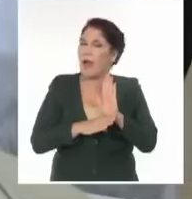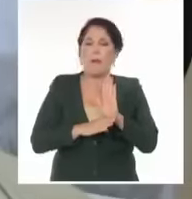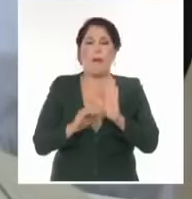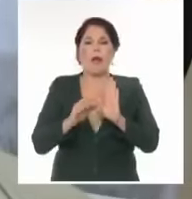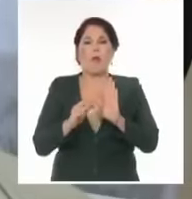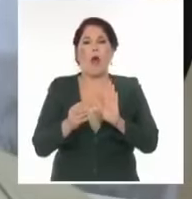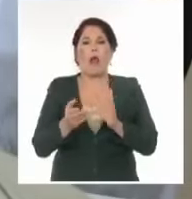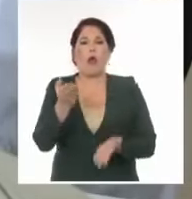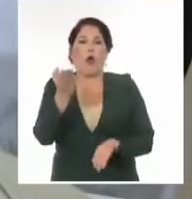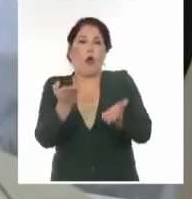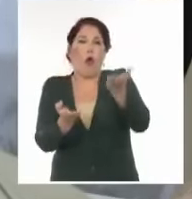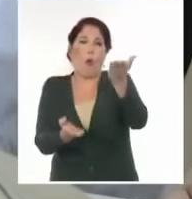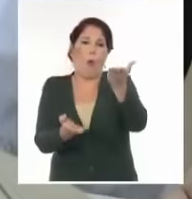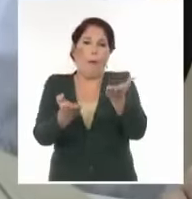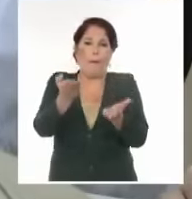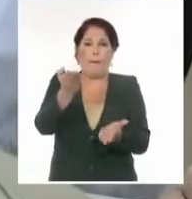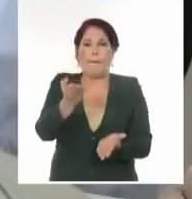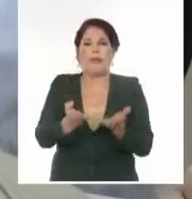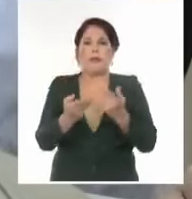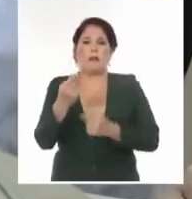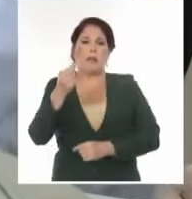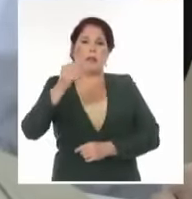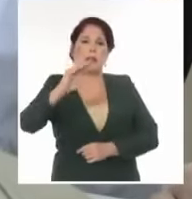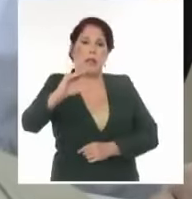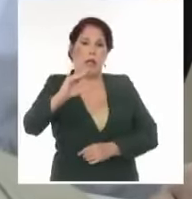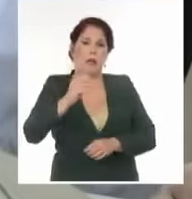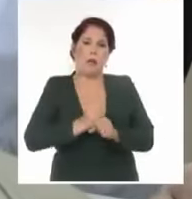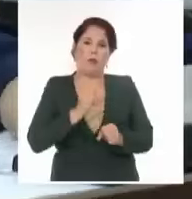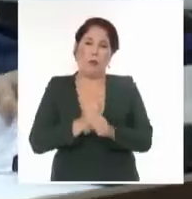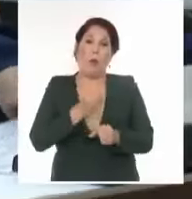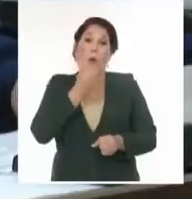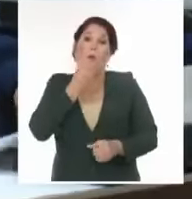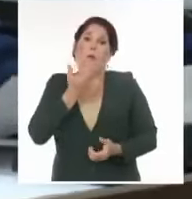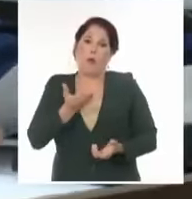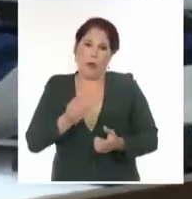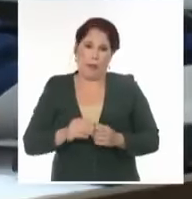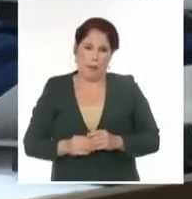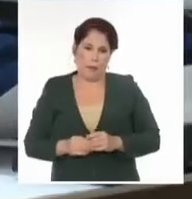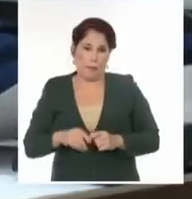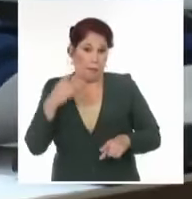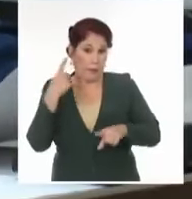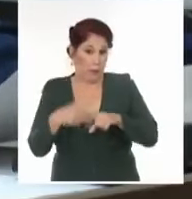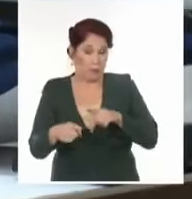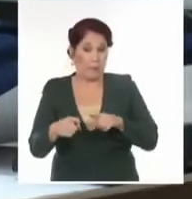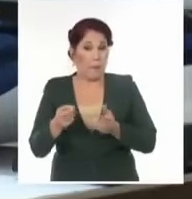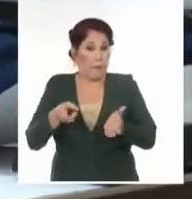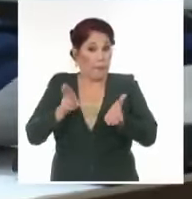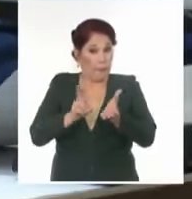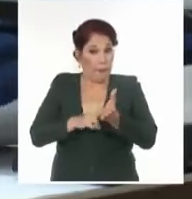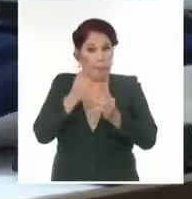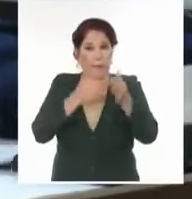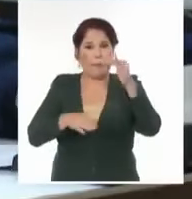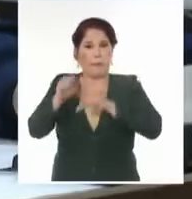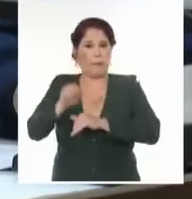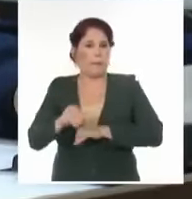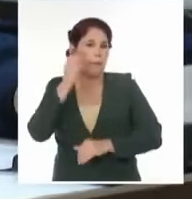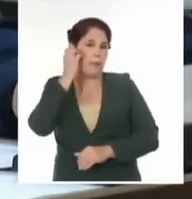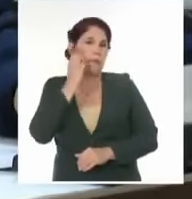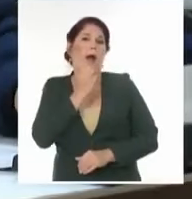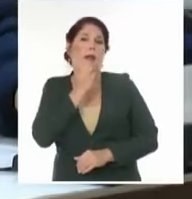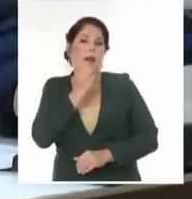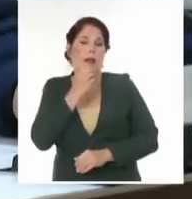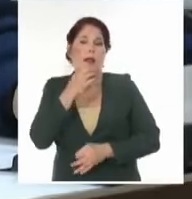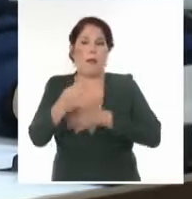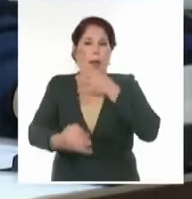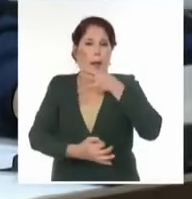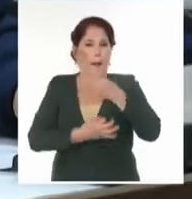compensación a corto, mediano plazo para la población vulnerable. A propósito, el miembro del Buró Político y primer ministro de la República, Manuel